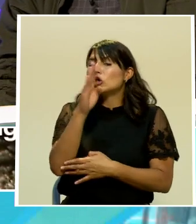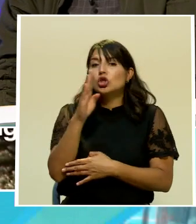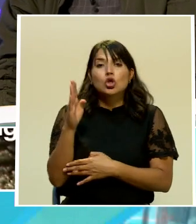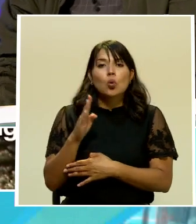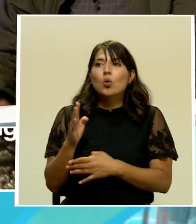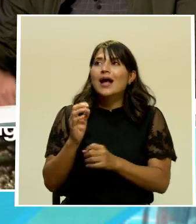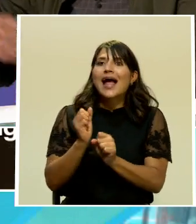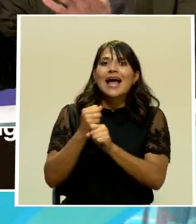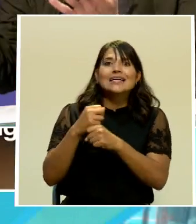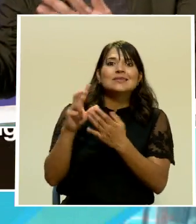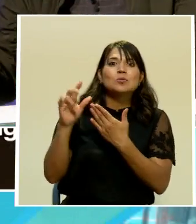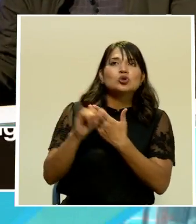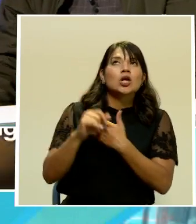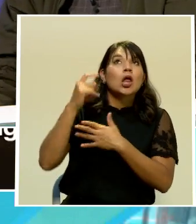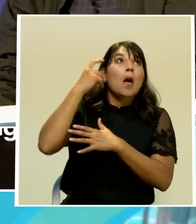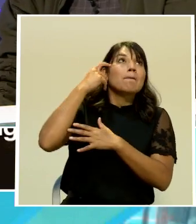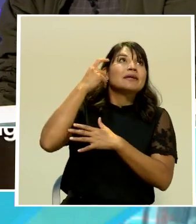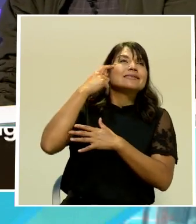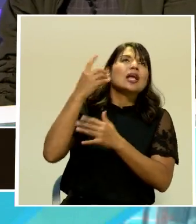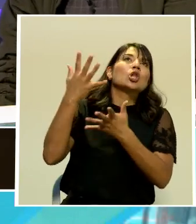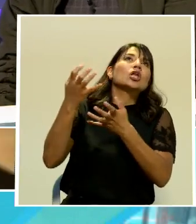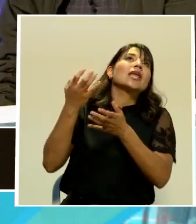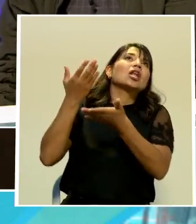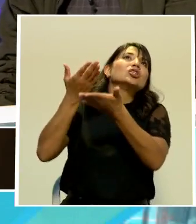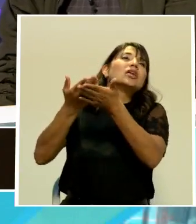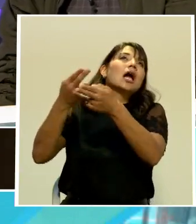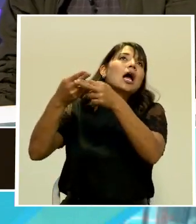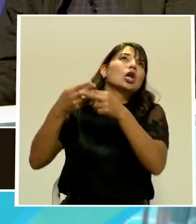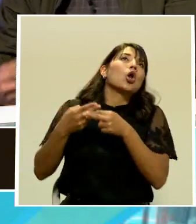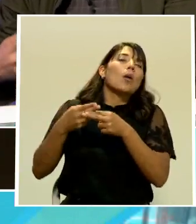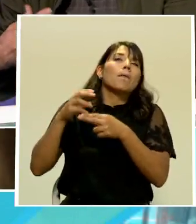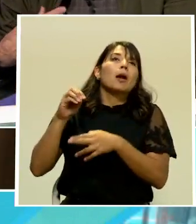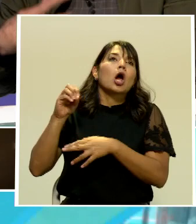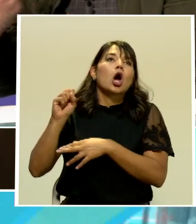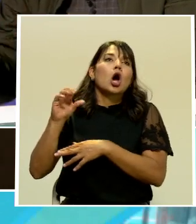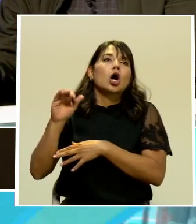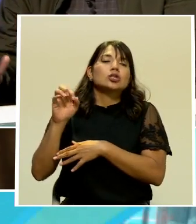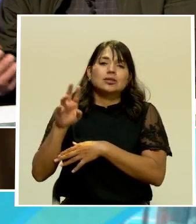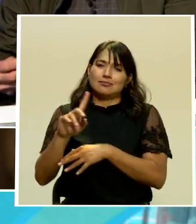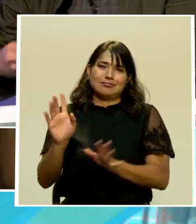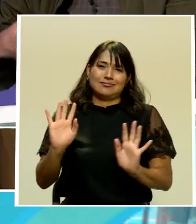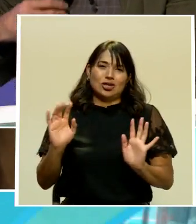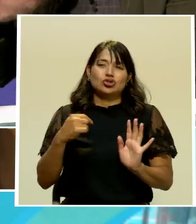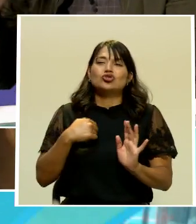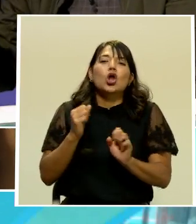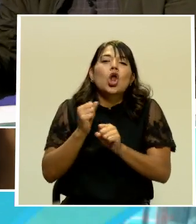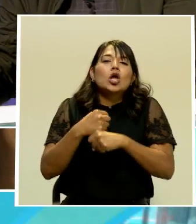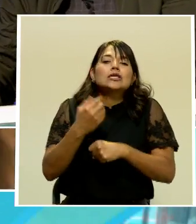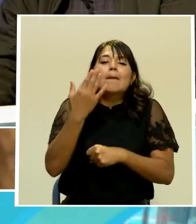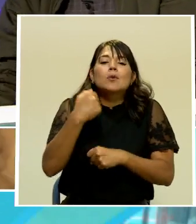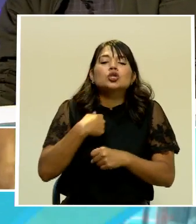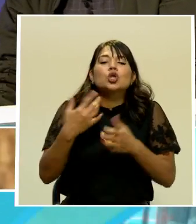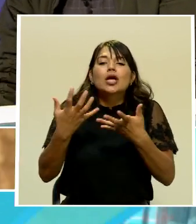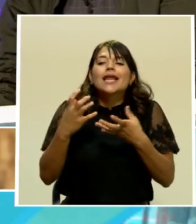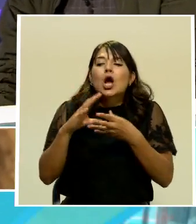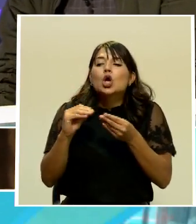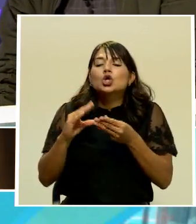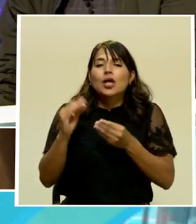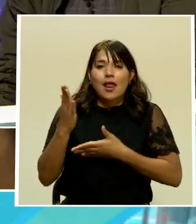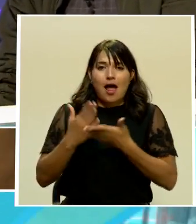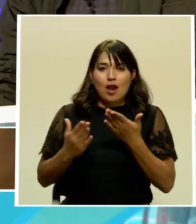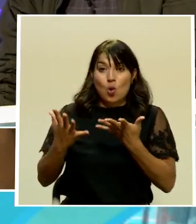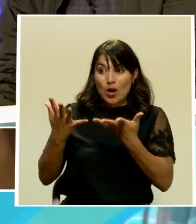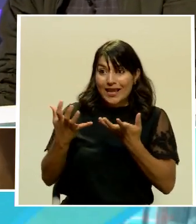el proyecto pensando en todos los alcances que podía tener. Yo lo hice porque yo quería contar algo, porque yo quería hacer sentir algo a